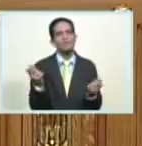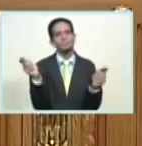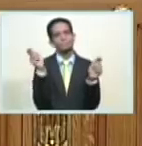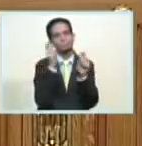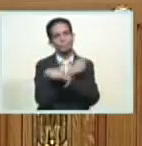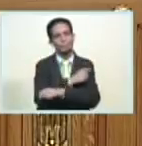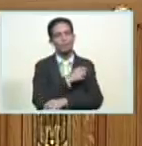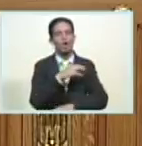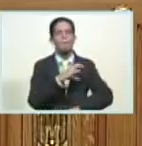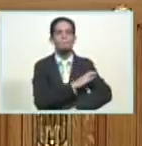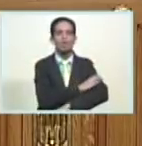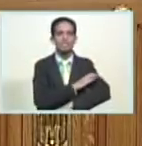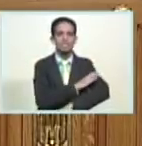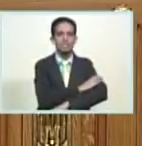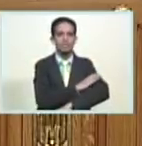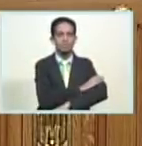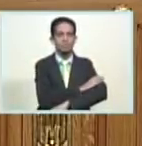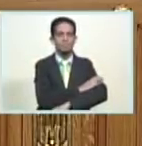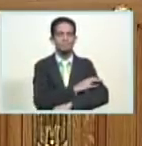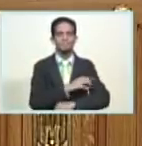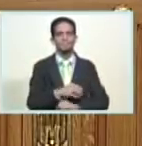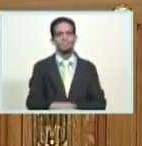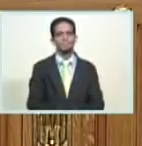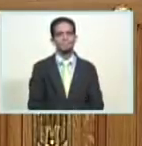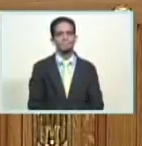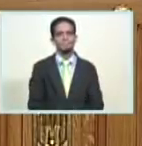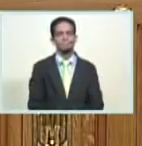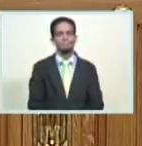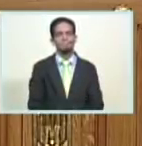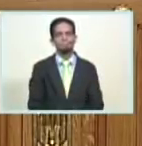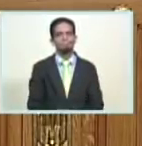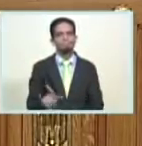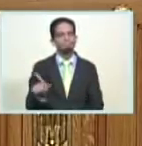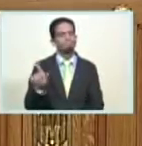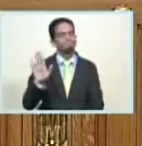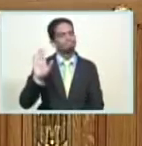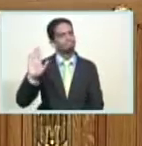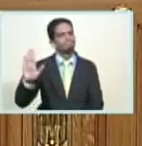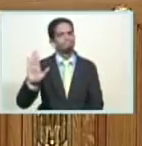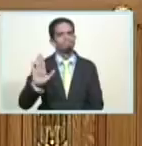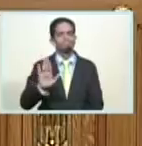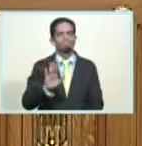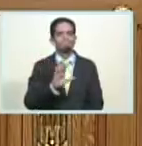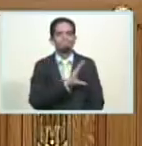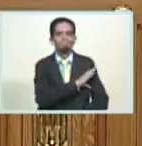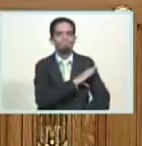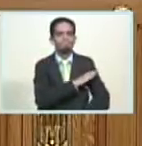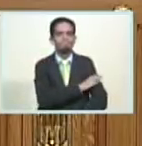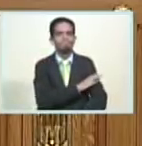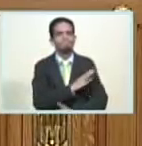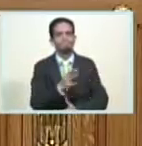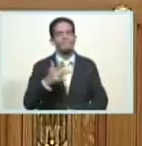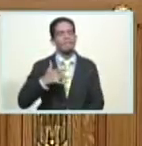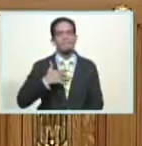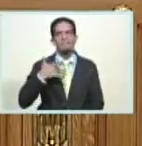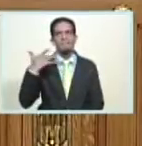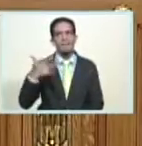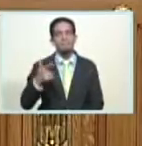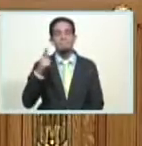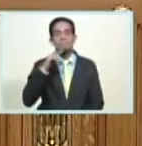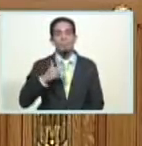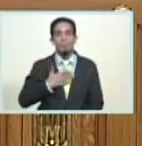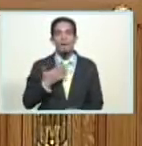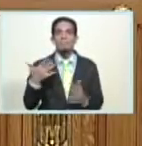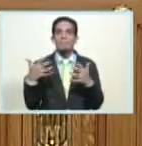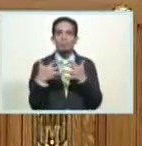Verlo lleno de moho y de hongos dentro de la ultraderecha, despreciado por la ultraderecha, cuando pudo haber tenido un papel de lucha estelar